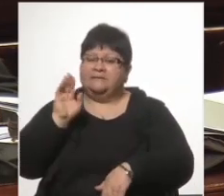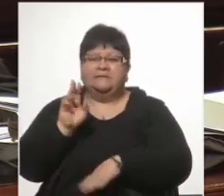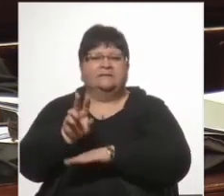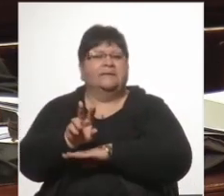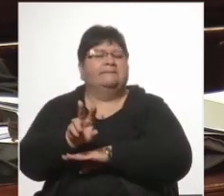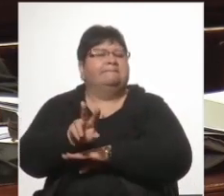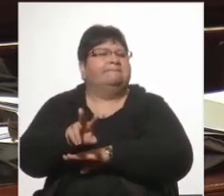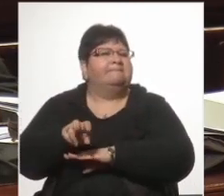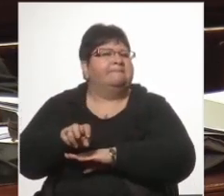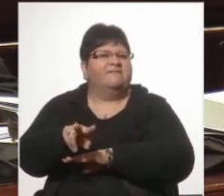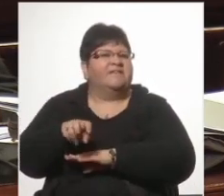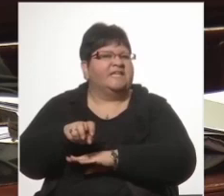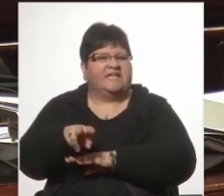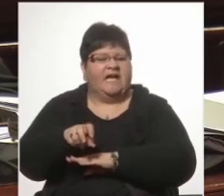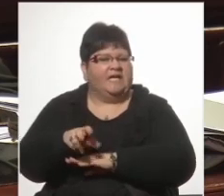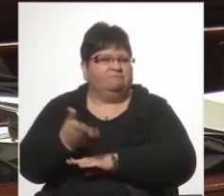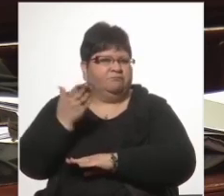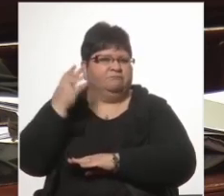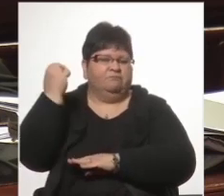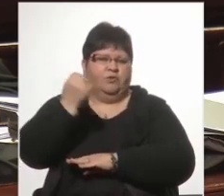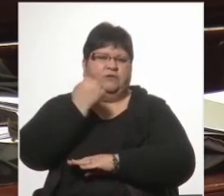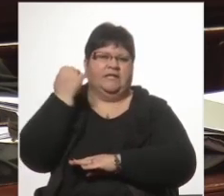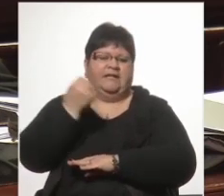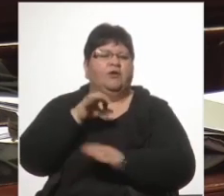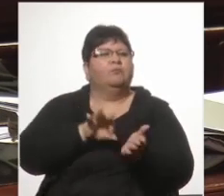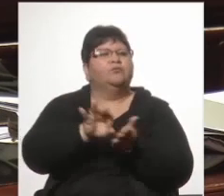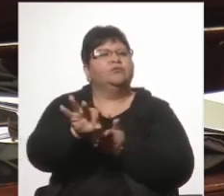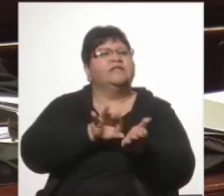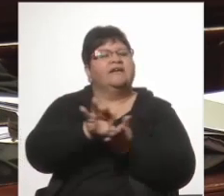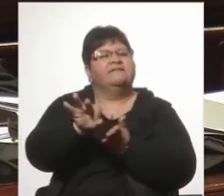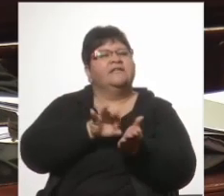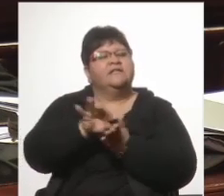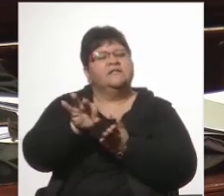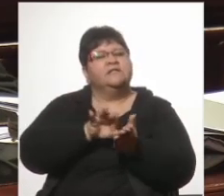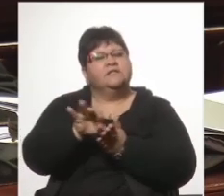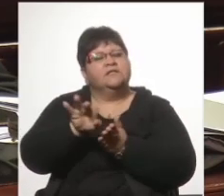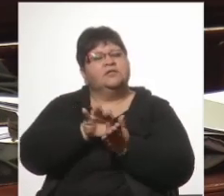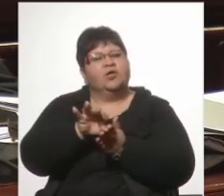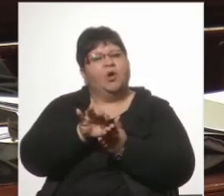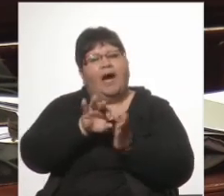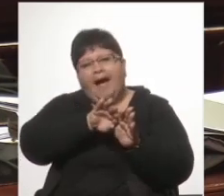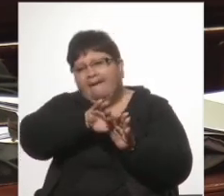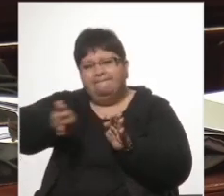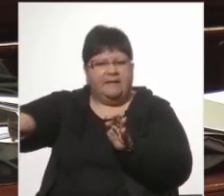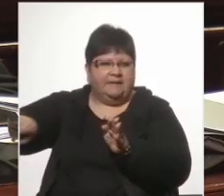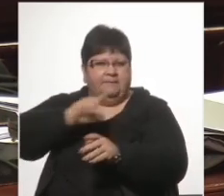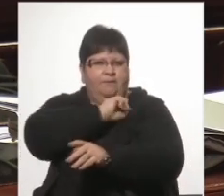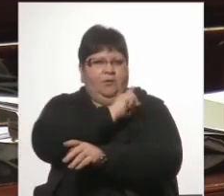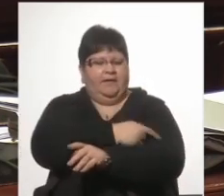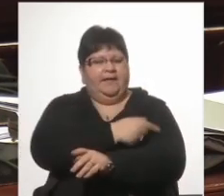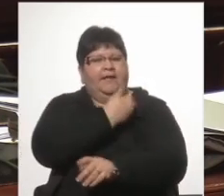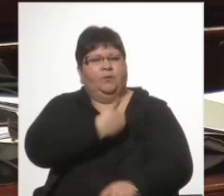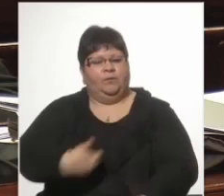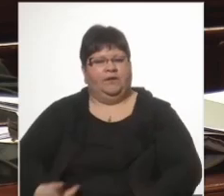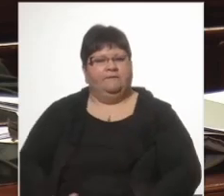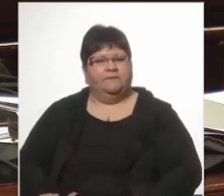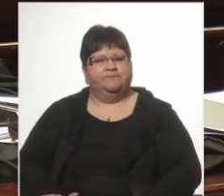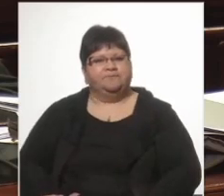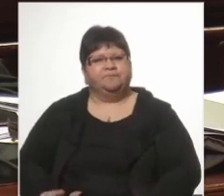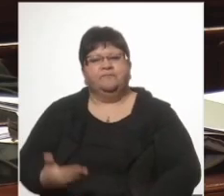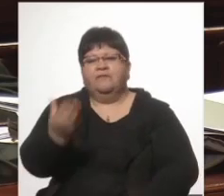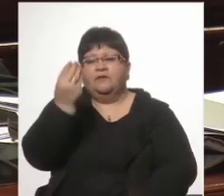Público, estatuido en nuestro país como un servicio descentralizado del Poder Ejecutivo. Es así que se ha sustituido al